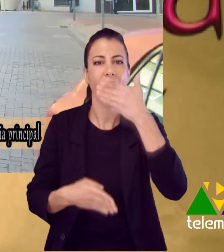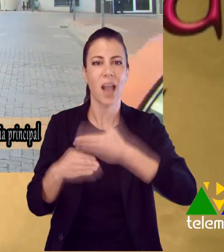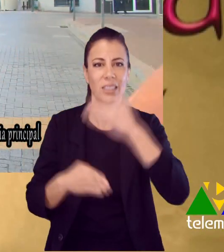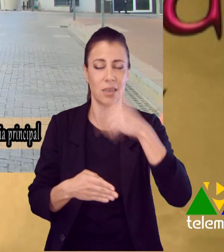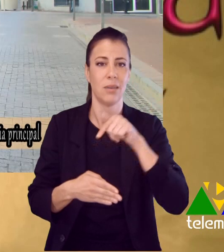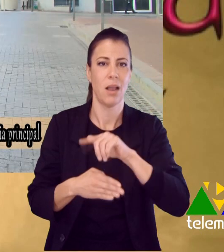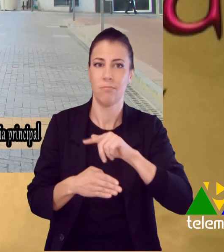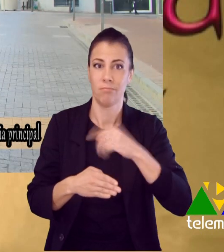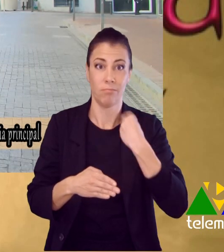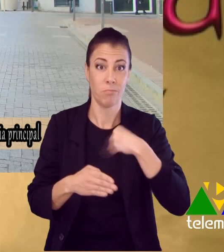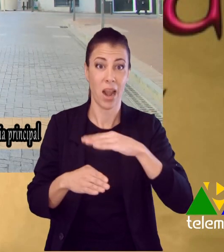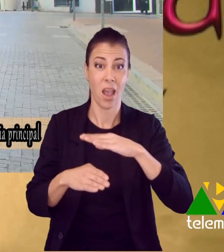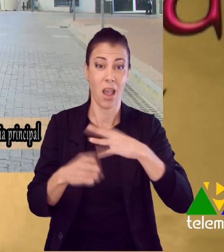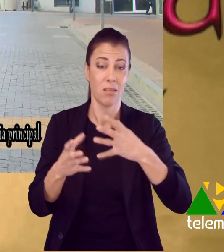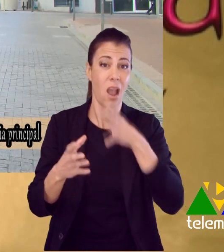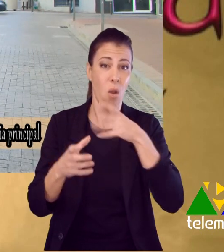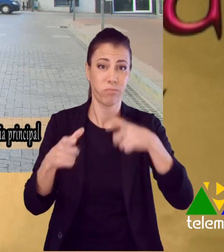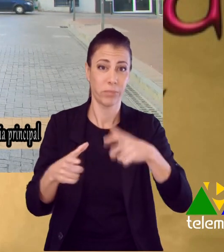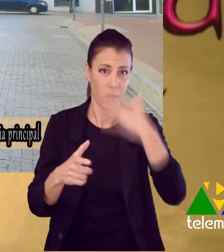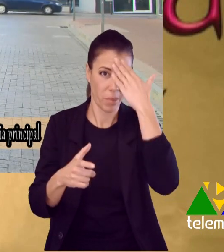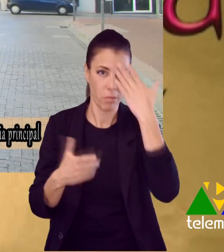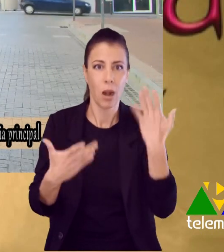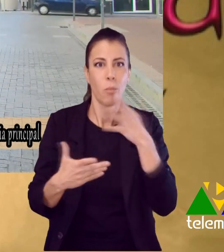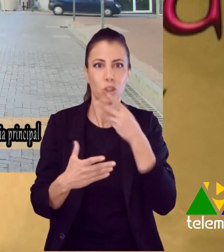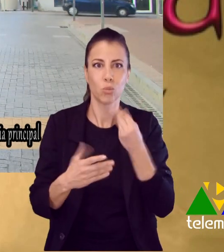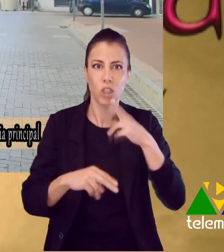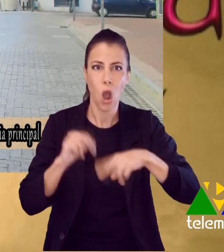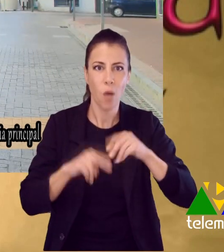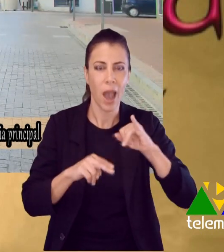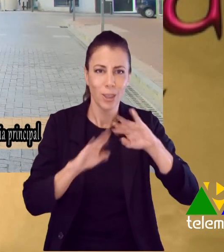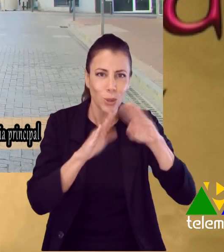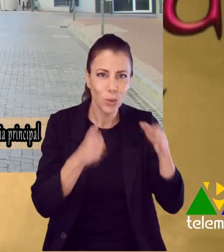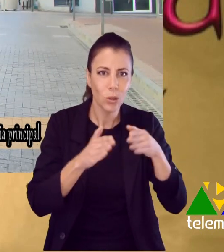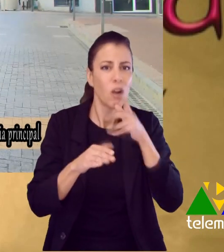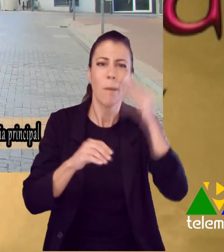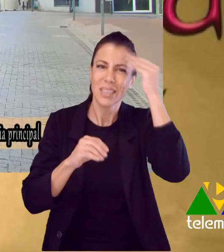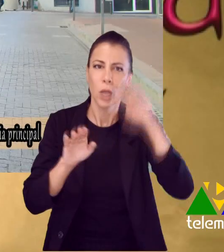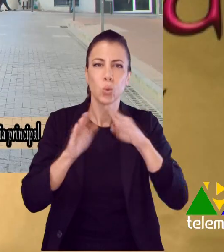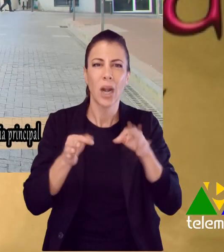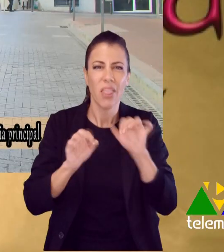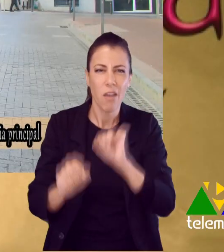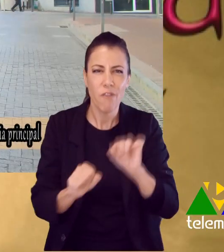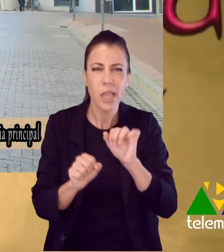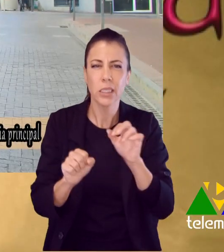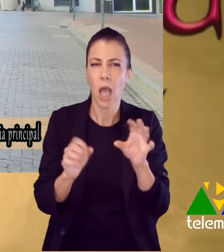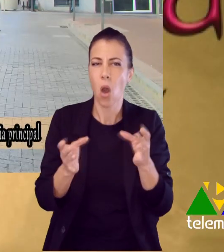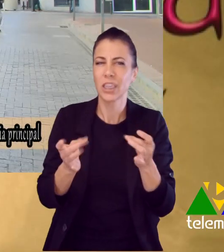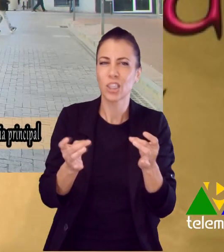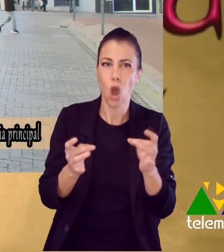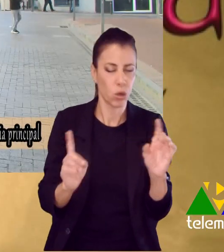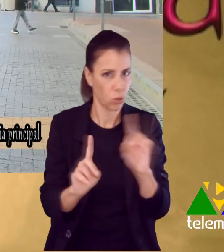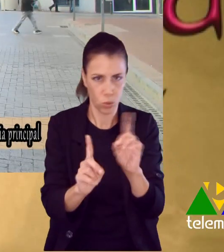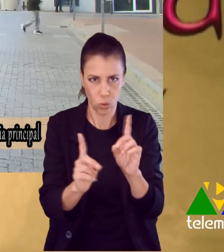principal. Por eso algunas obras han salido, algunos túneles aquí. No son túneles de defensa, ni de tesoros, ni historia, es una